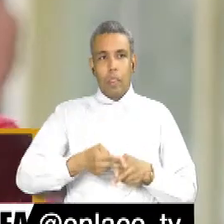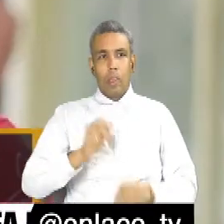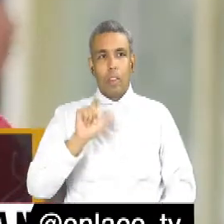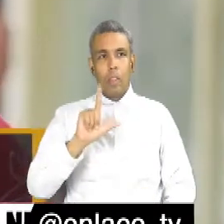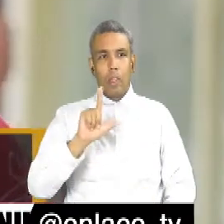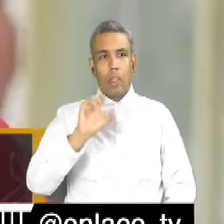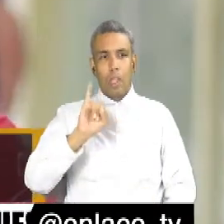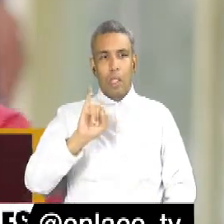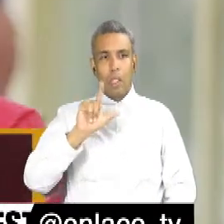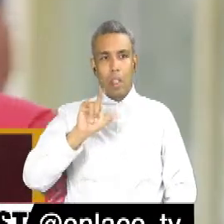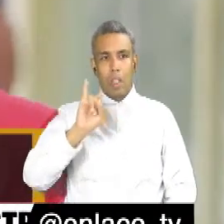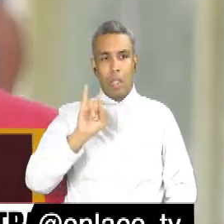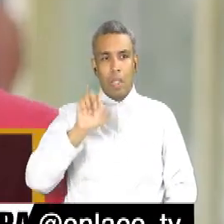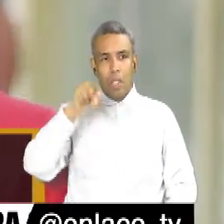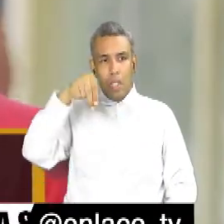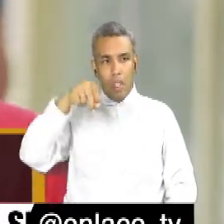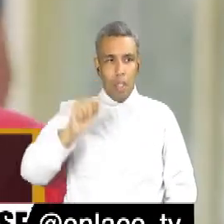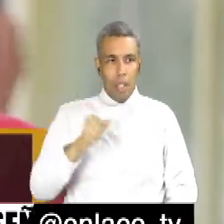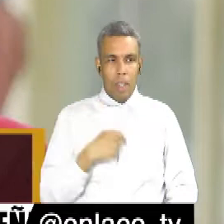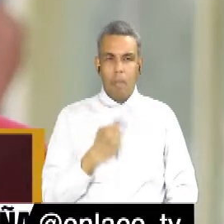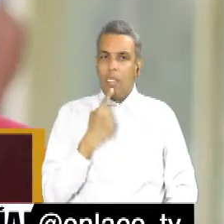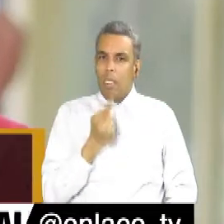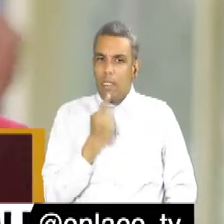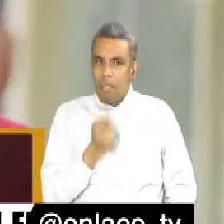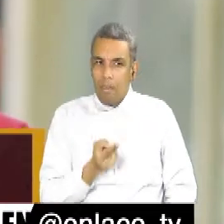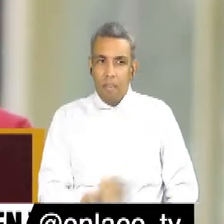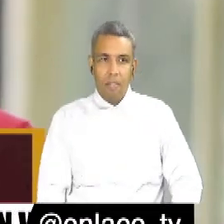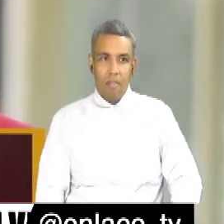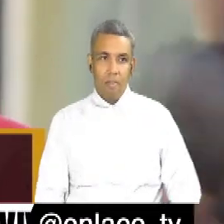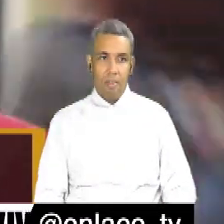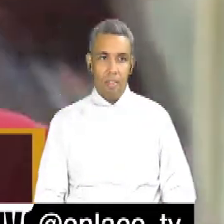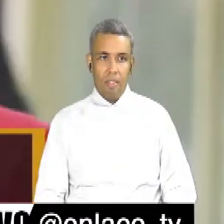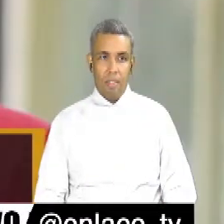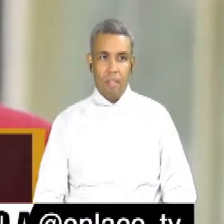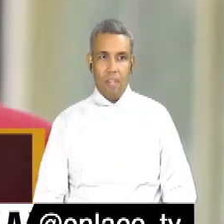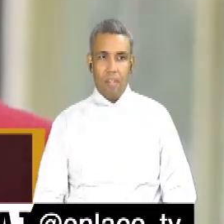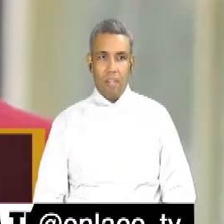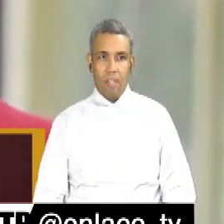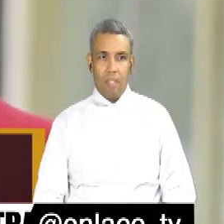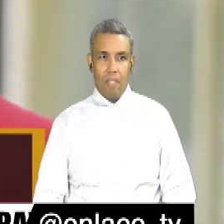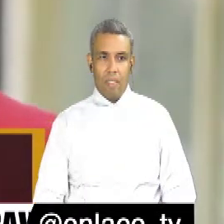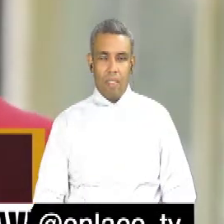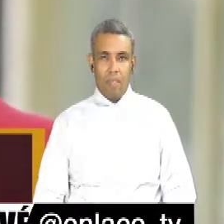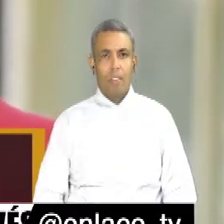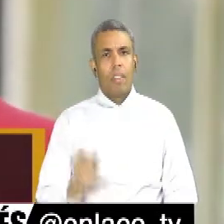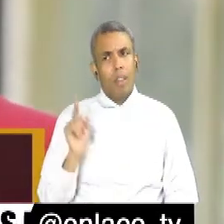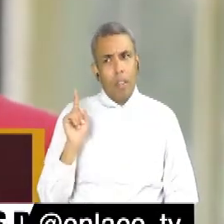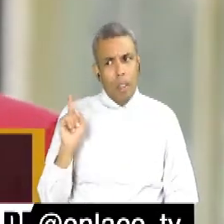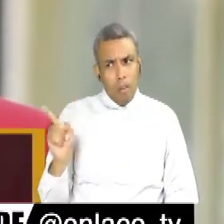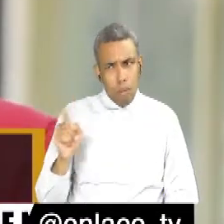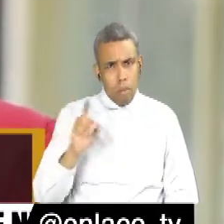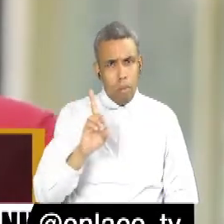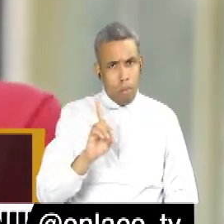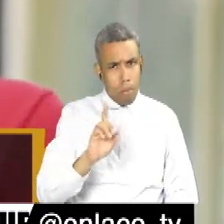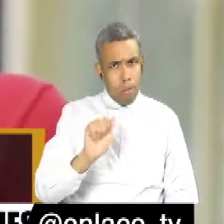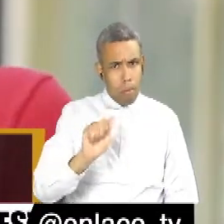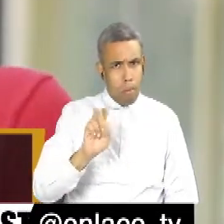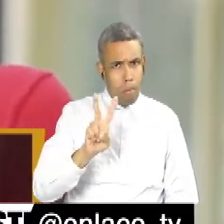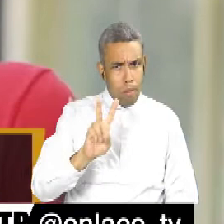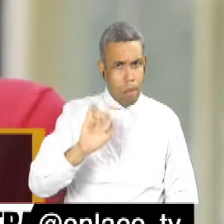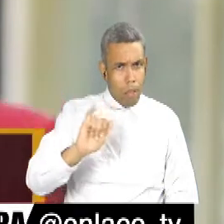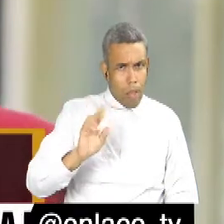una de las personas que está en esos momentos como involucrada con la muerte de mi papá. Son varias. Me